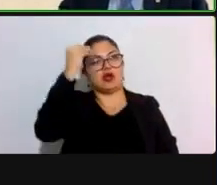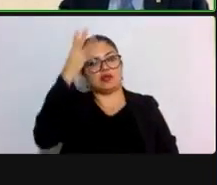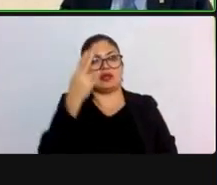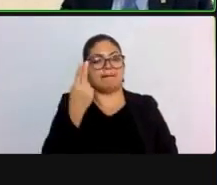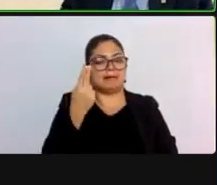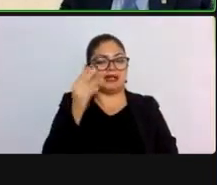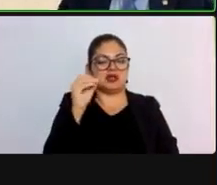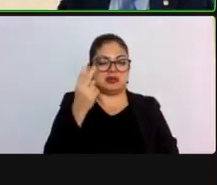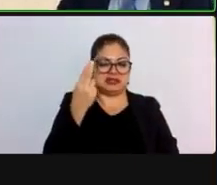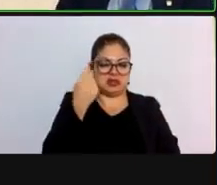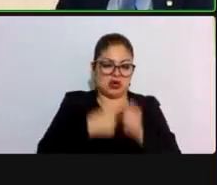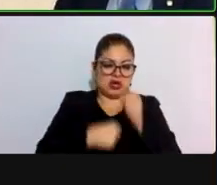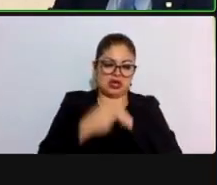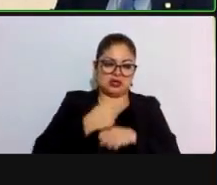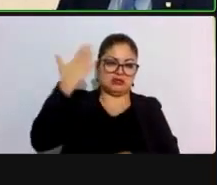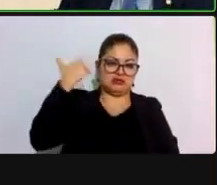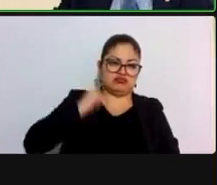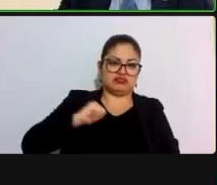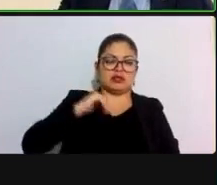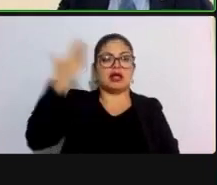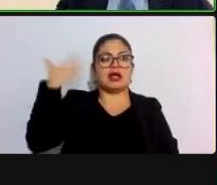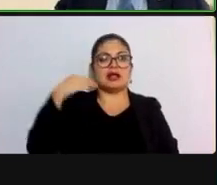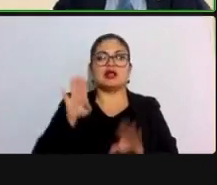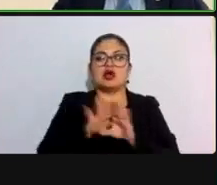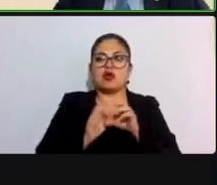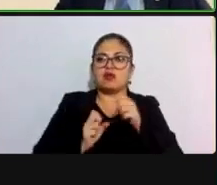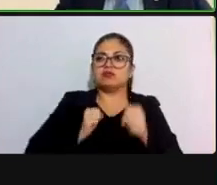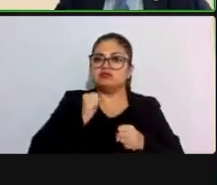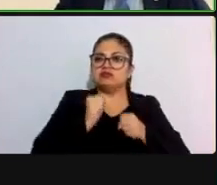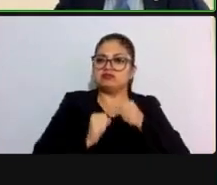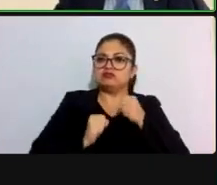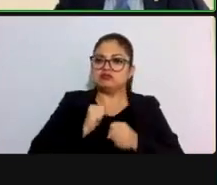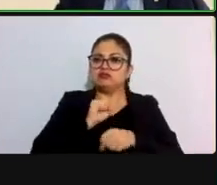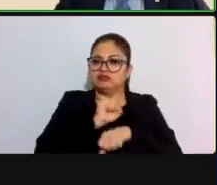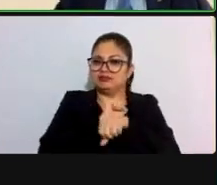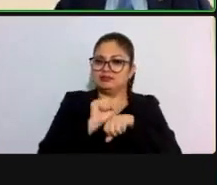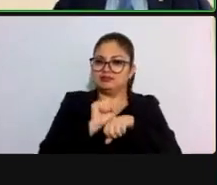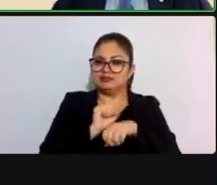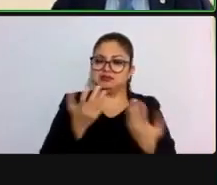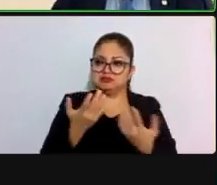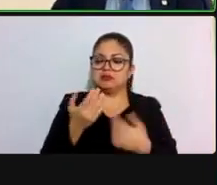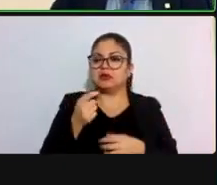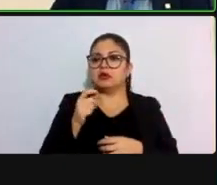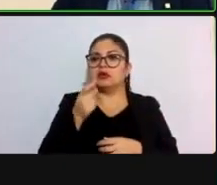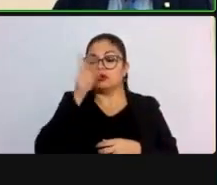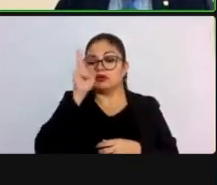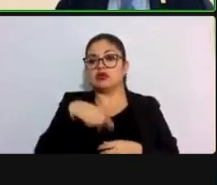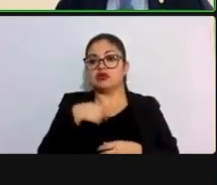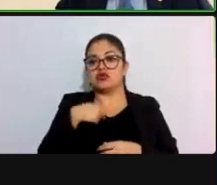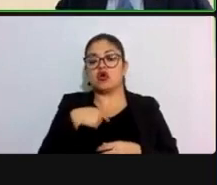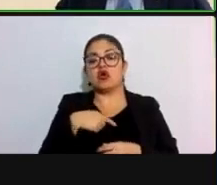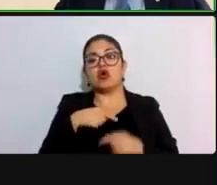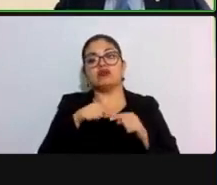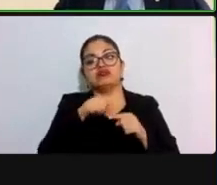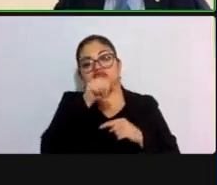de trotar. En las actividades sociales escuchábamos que decían, bueno, yo ya corro 1 kilómetro, yo ya corro 3, yo ya corro 3